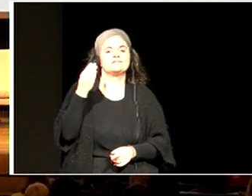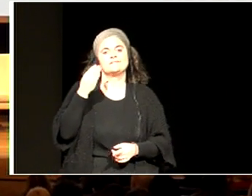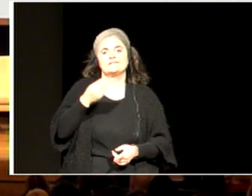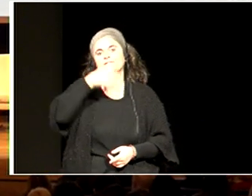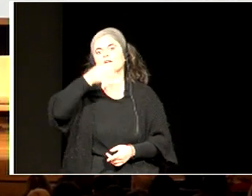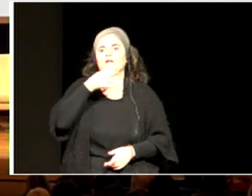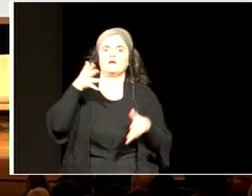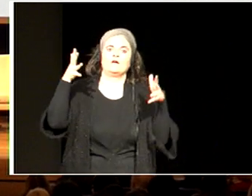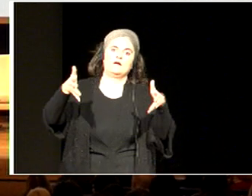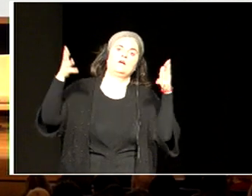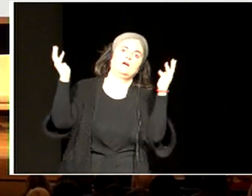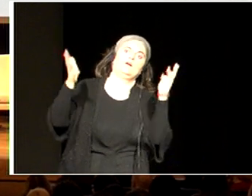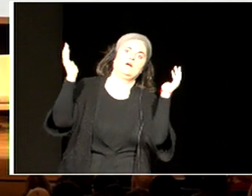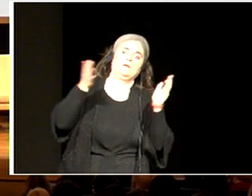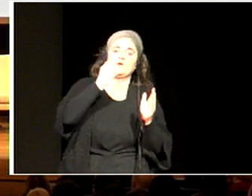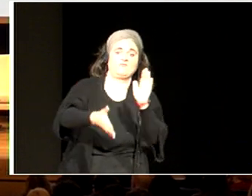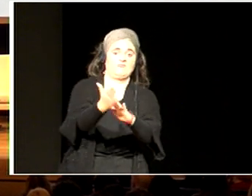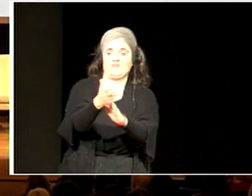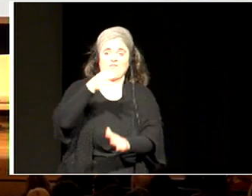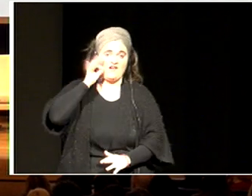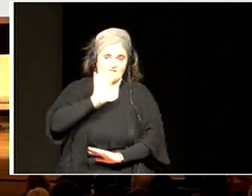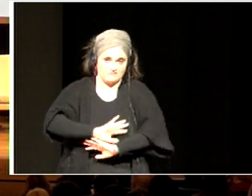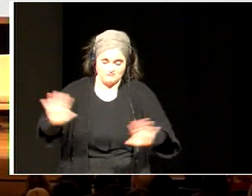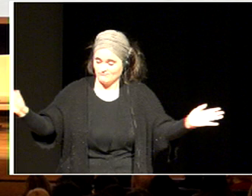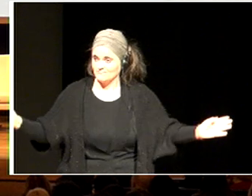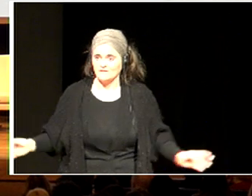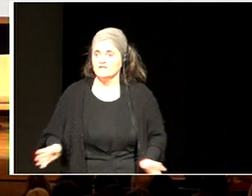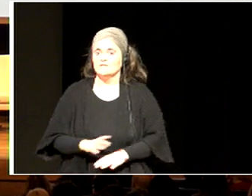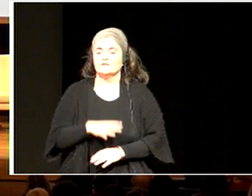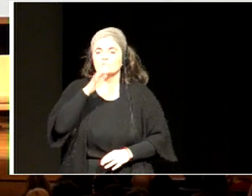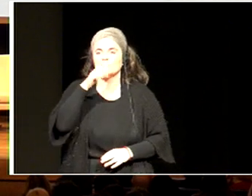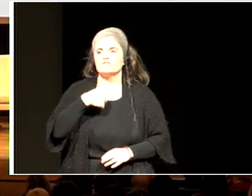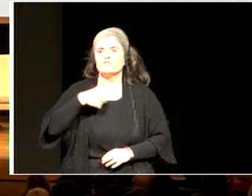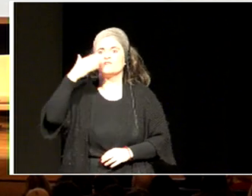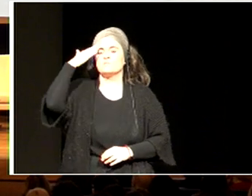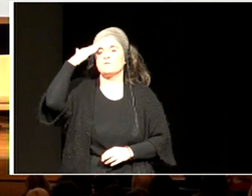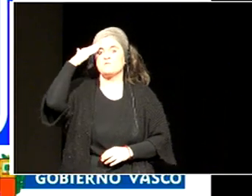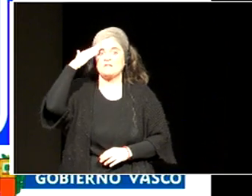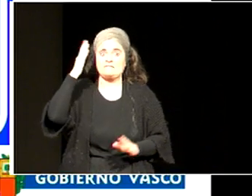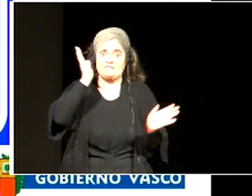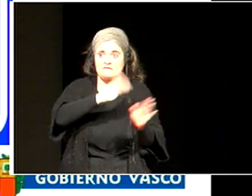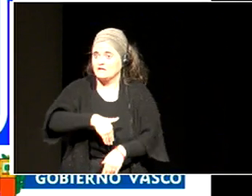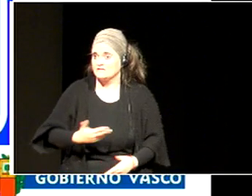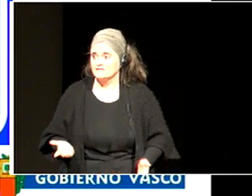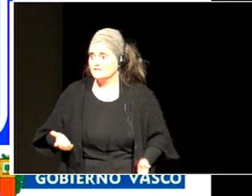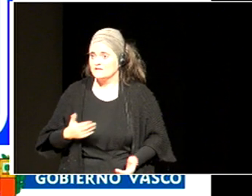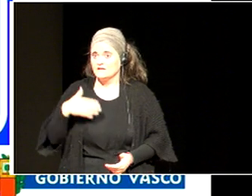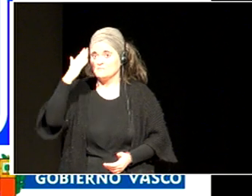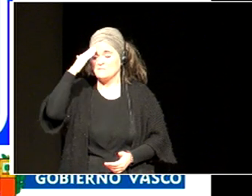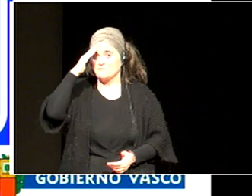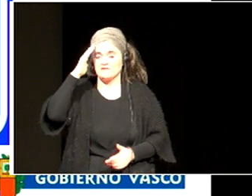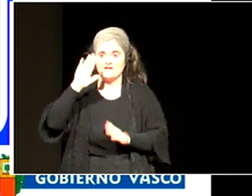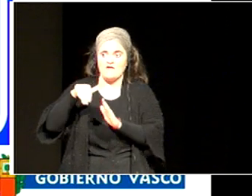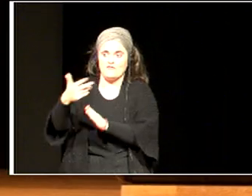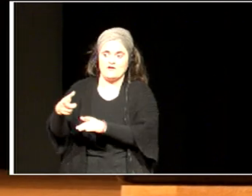ya podéis ir al café vale más que nada porque no tengo memoria de ningún tipo la memoria ya la traigo externa siempre